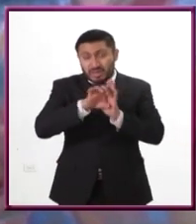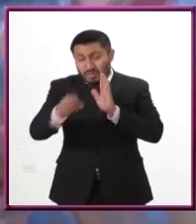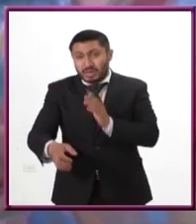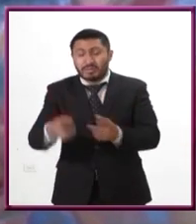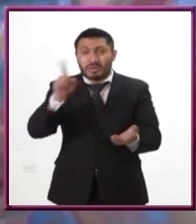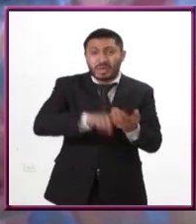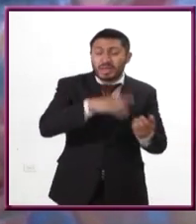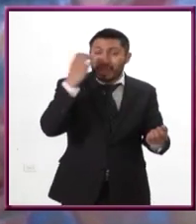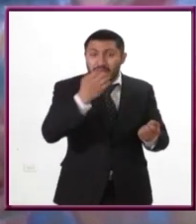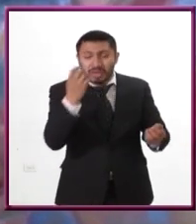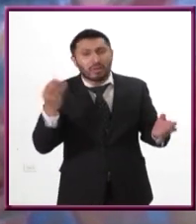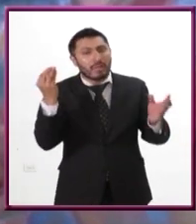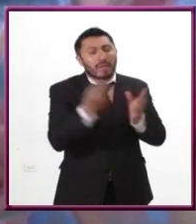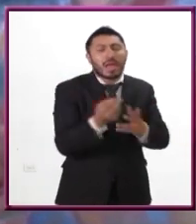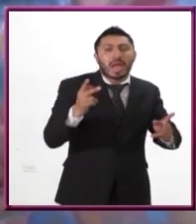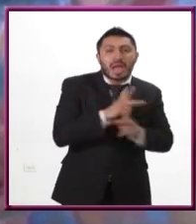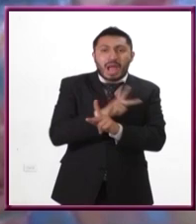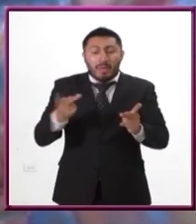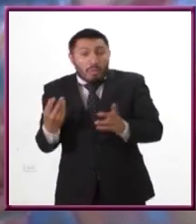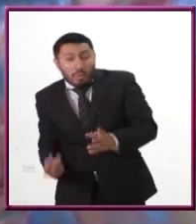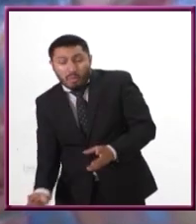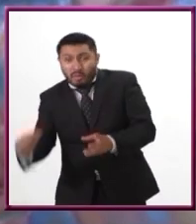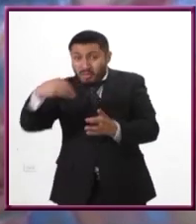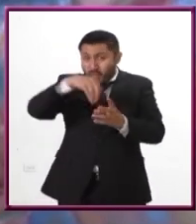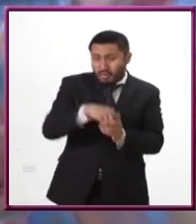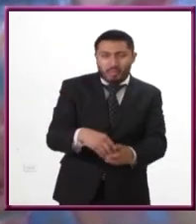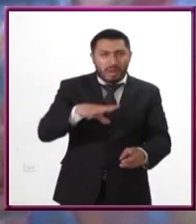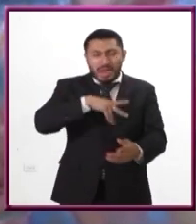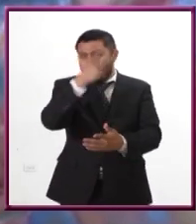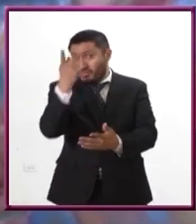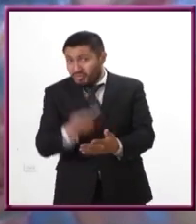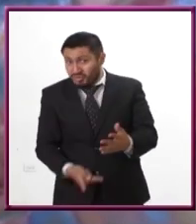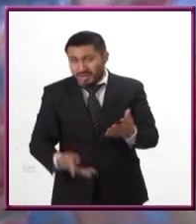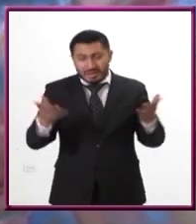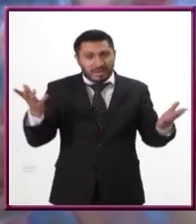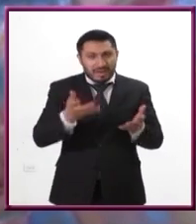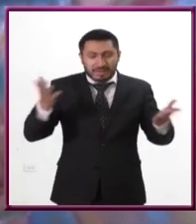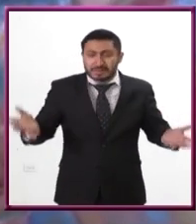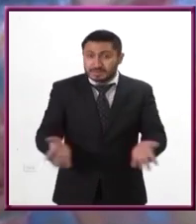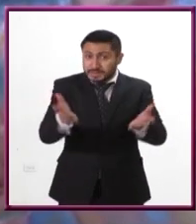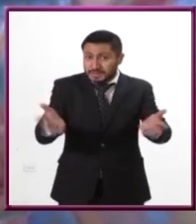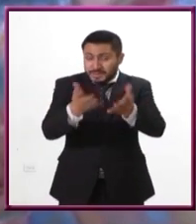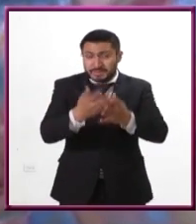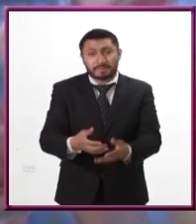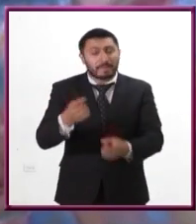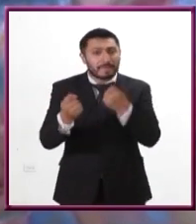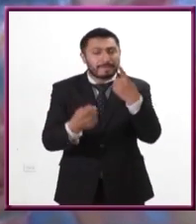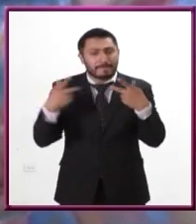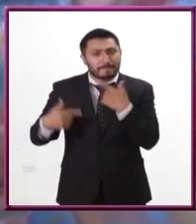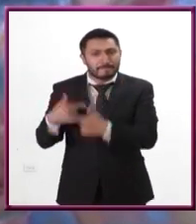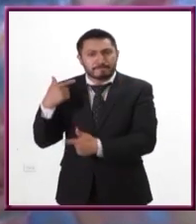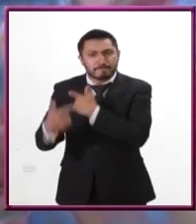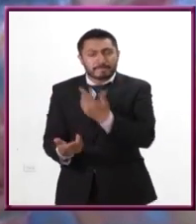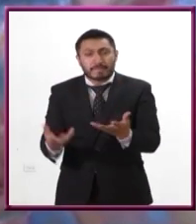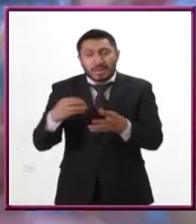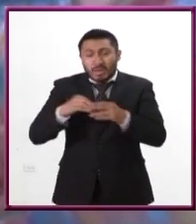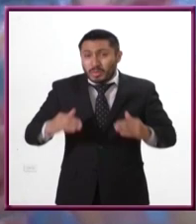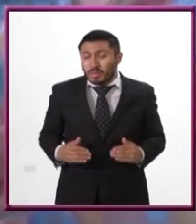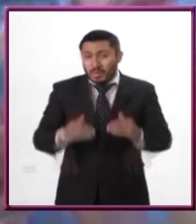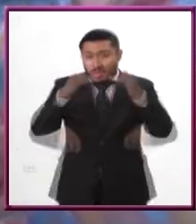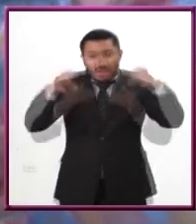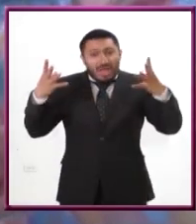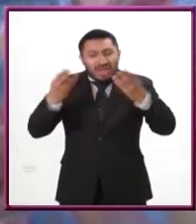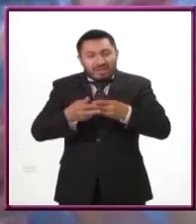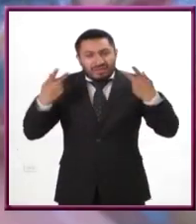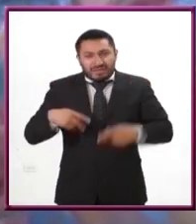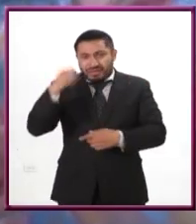hay colegios y escuelas privadas y públicas que ya empiezan a tener programas de inclusión, por lo tanto hay generaciones que están creciendo con personas